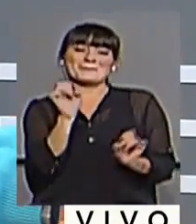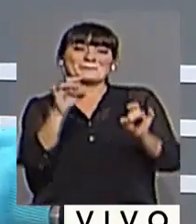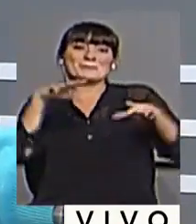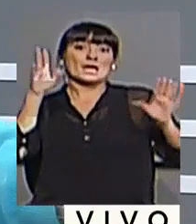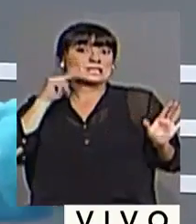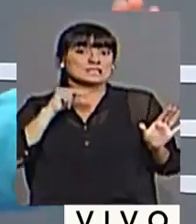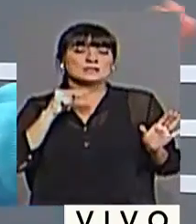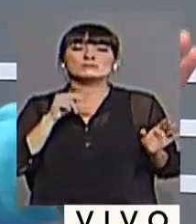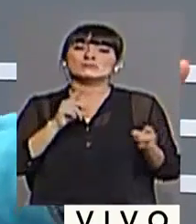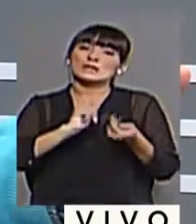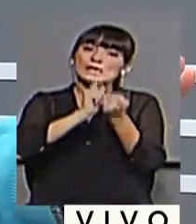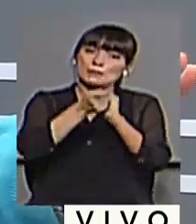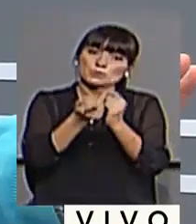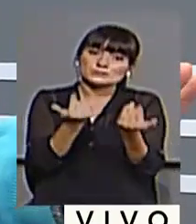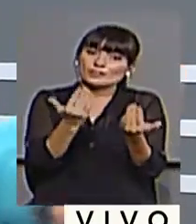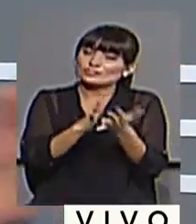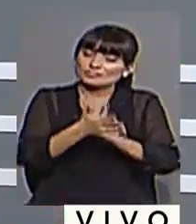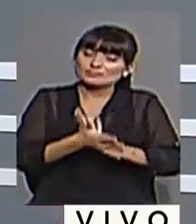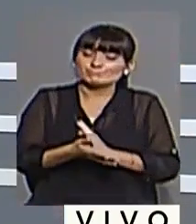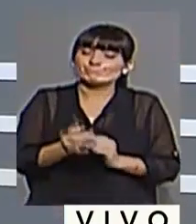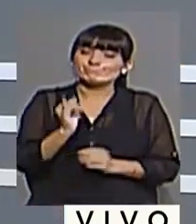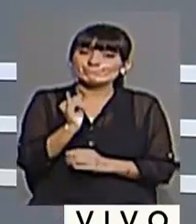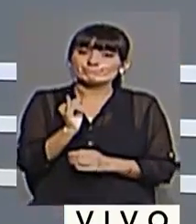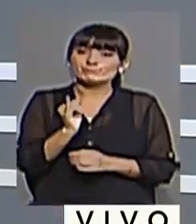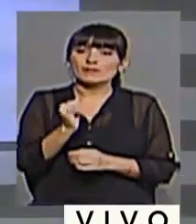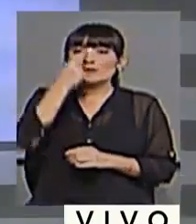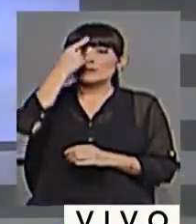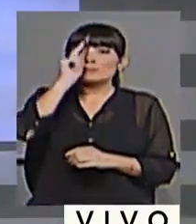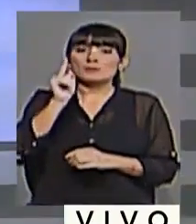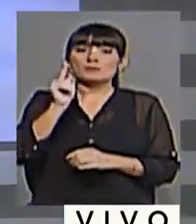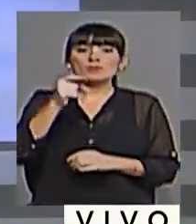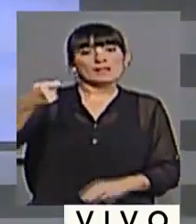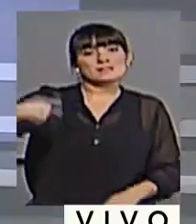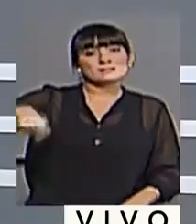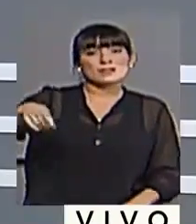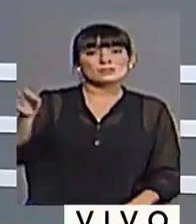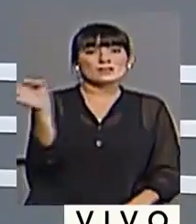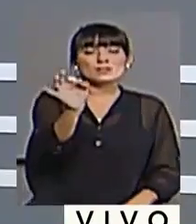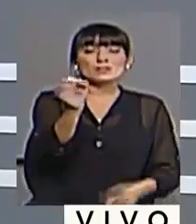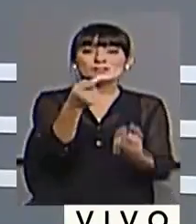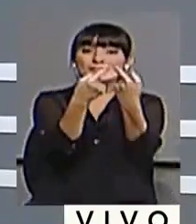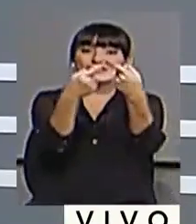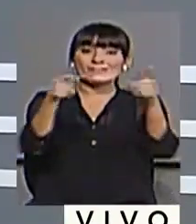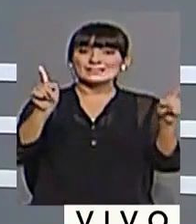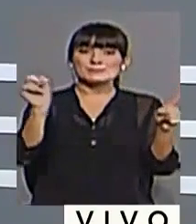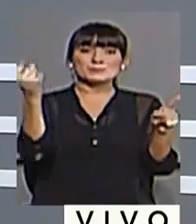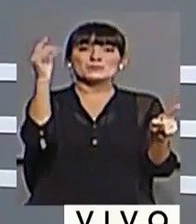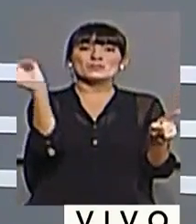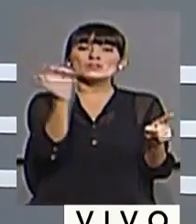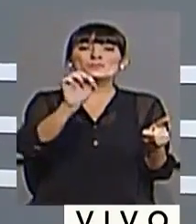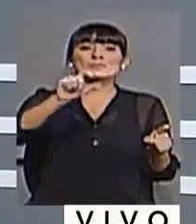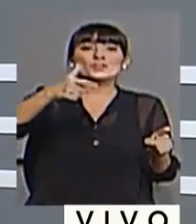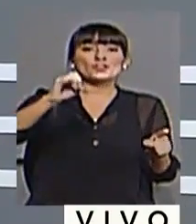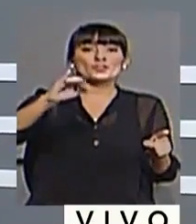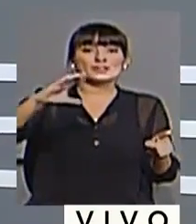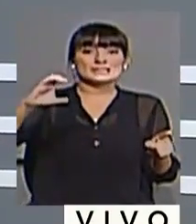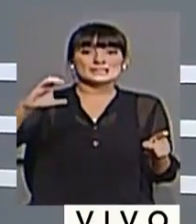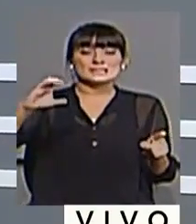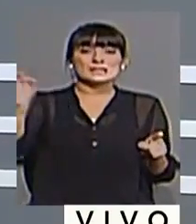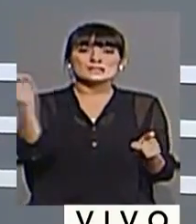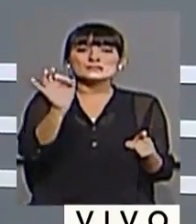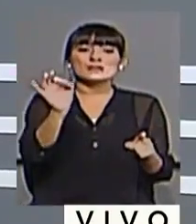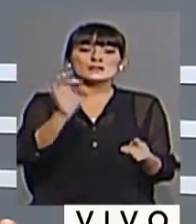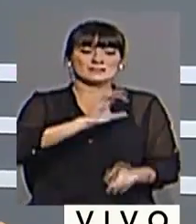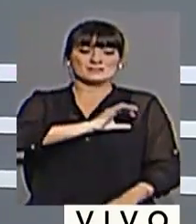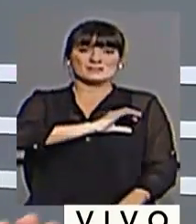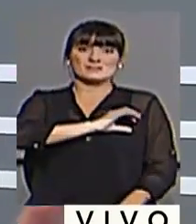decirle además que la primera diferencia está ahí, lo ha planteado la senadora. Usted fue protagonista, usted. Así es, la primera diferencia la ha planteado la senadora Goich. Basta hablar de